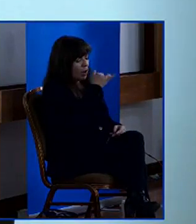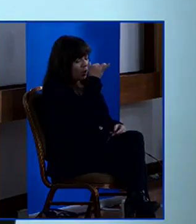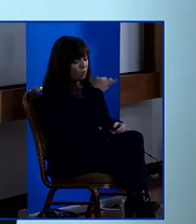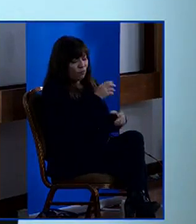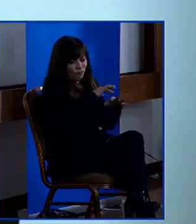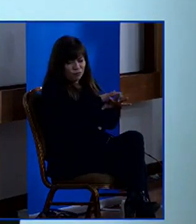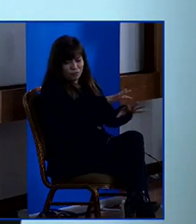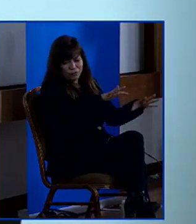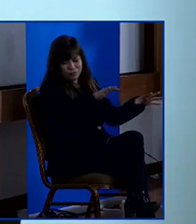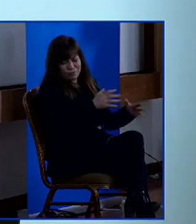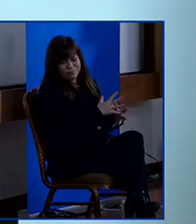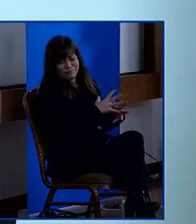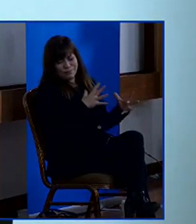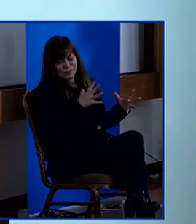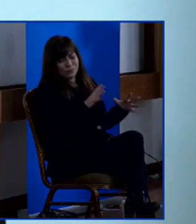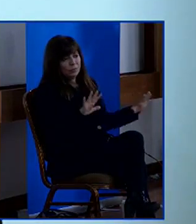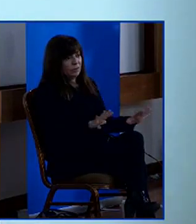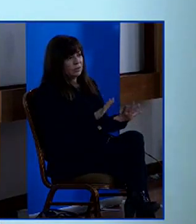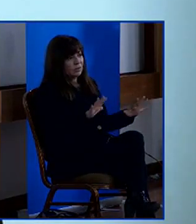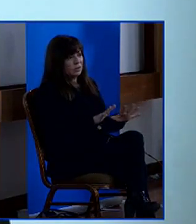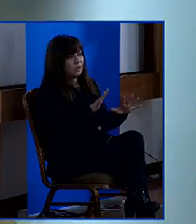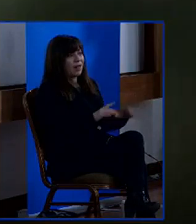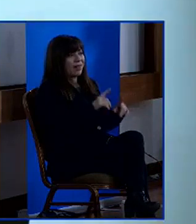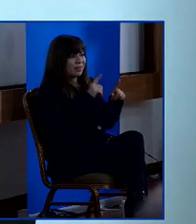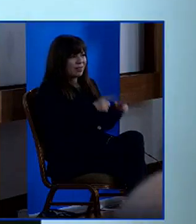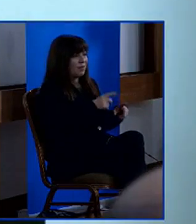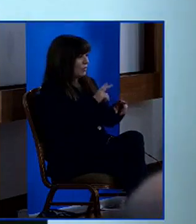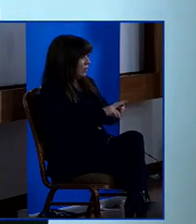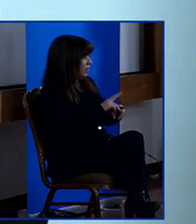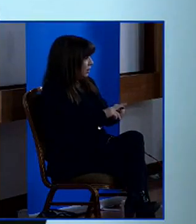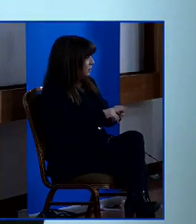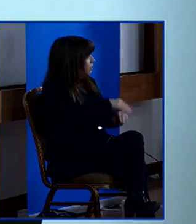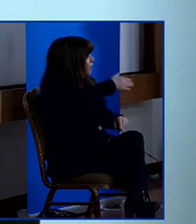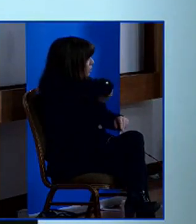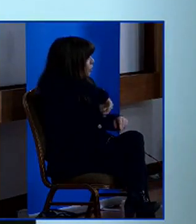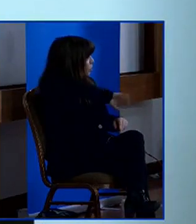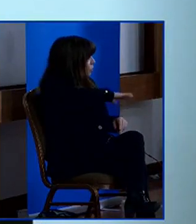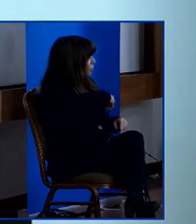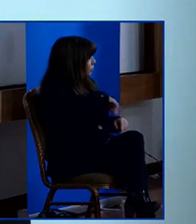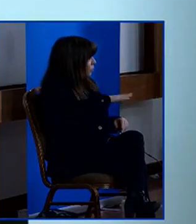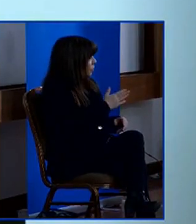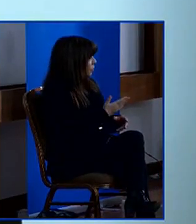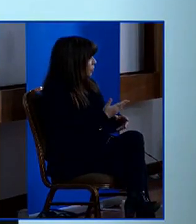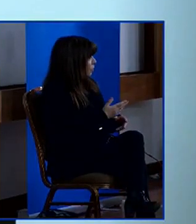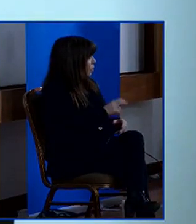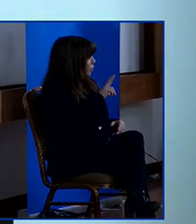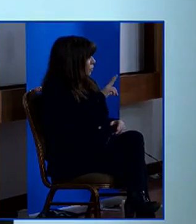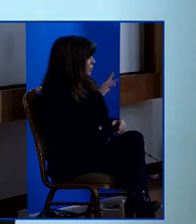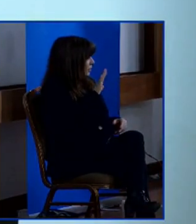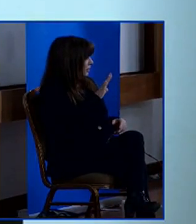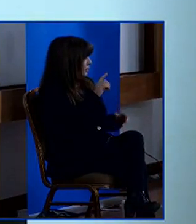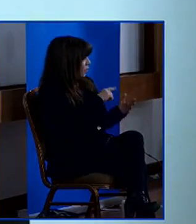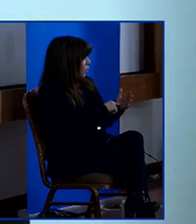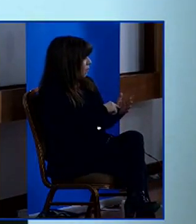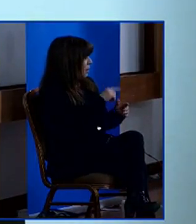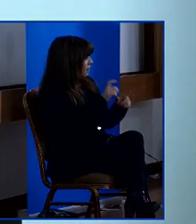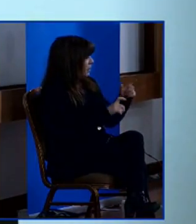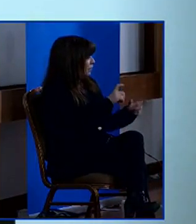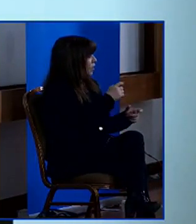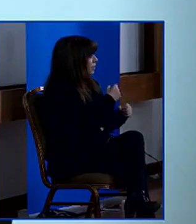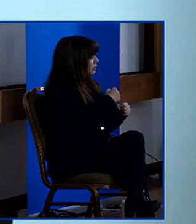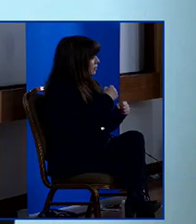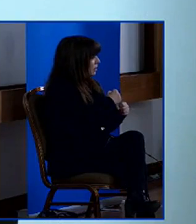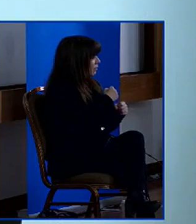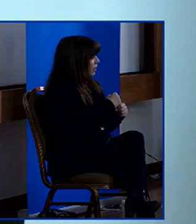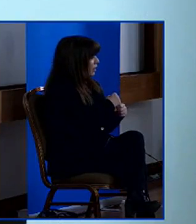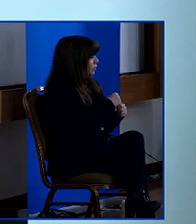queremos también hacer un gran esfuerzo en ese sentido. Y nosotros somos una compañía de 85.000 personas. Estamos en